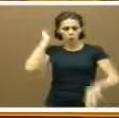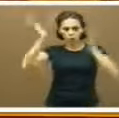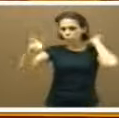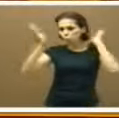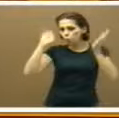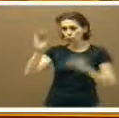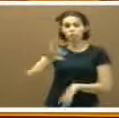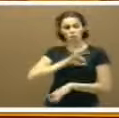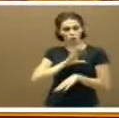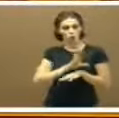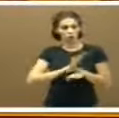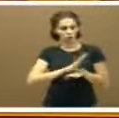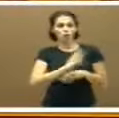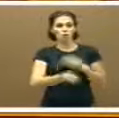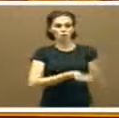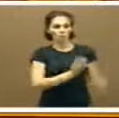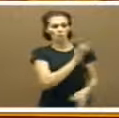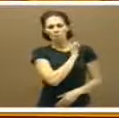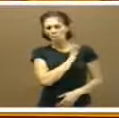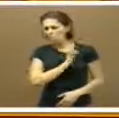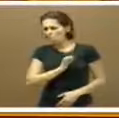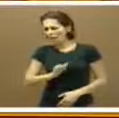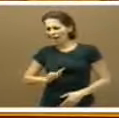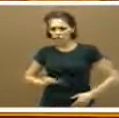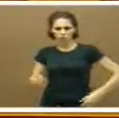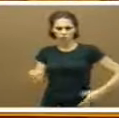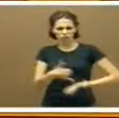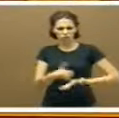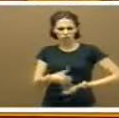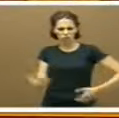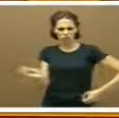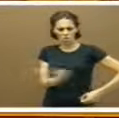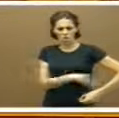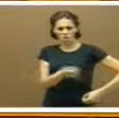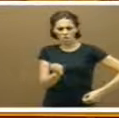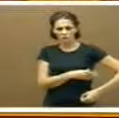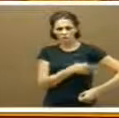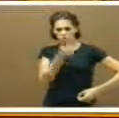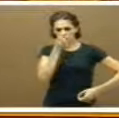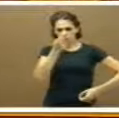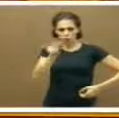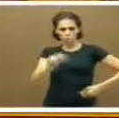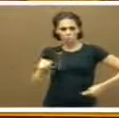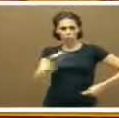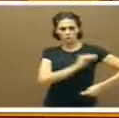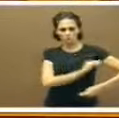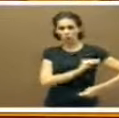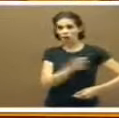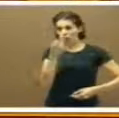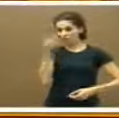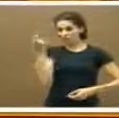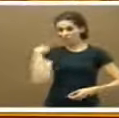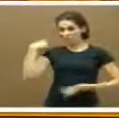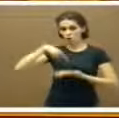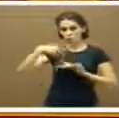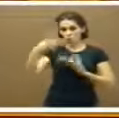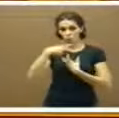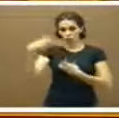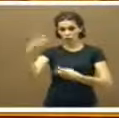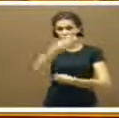consejero. Han sido vagos en los ingresos, muy vagos. A pesar de subir ustedes el año pasado los impuestos en